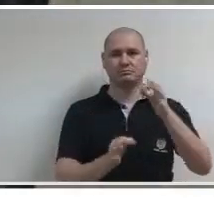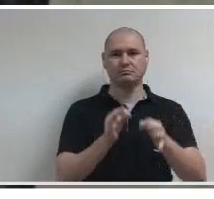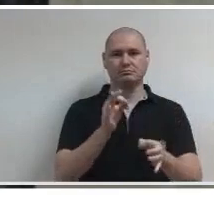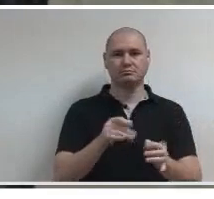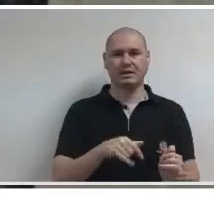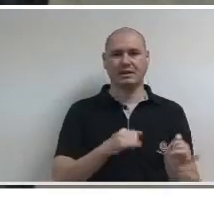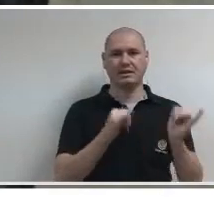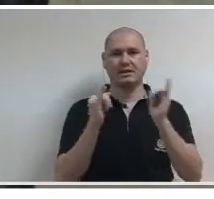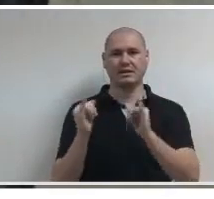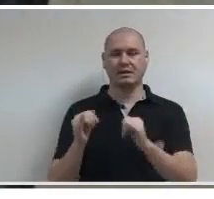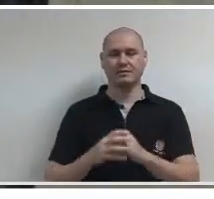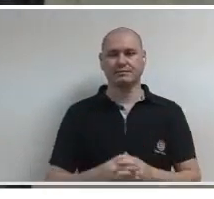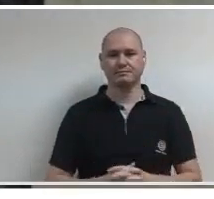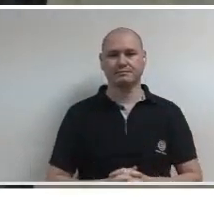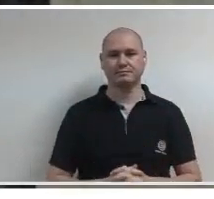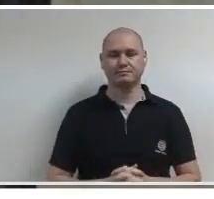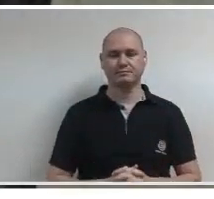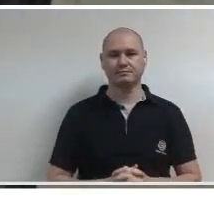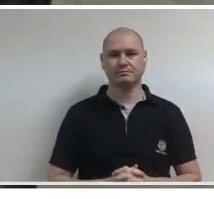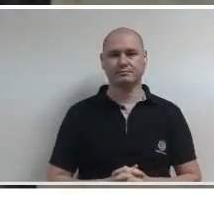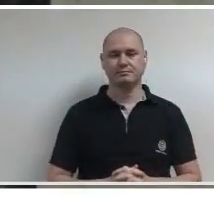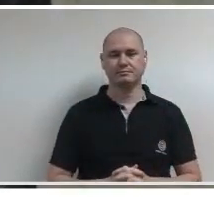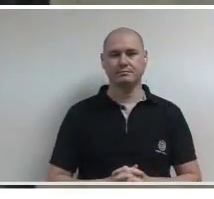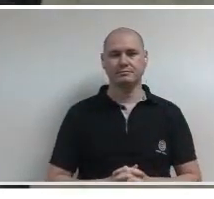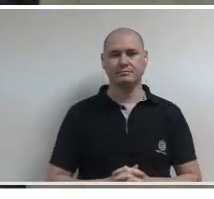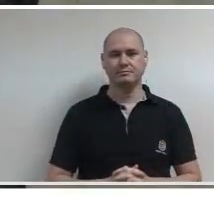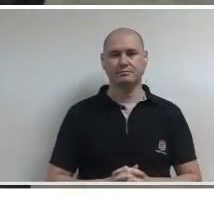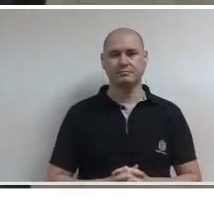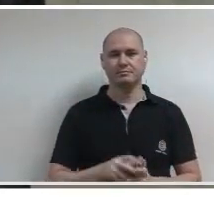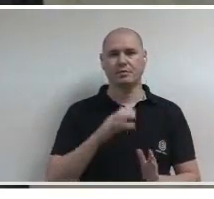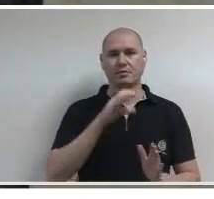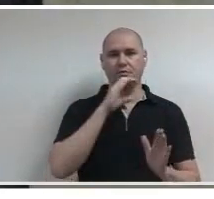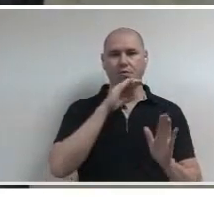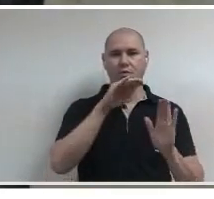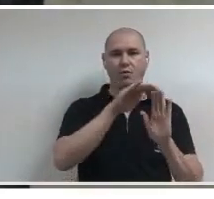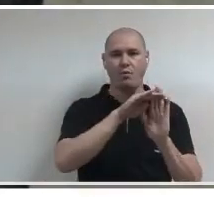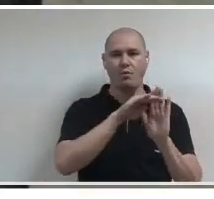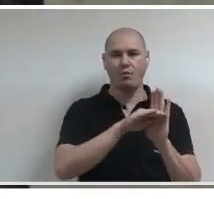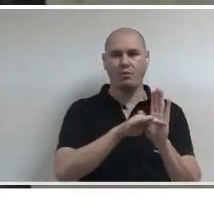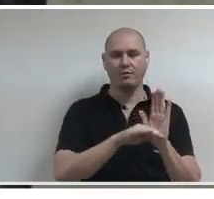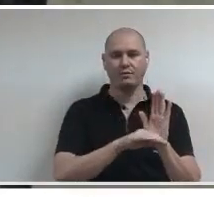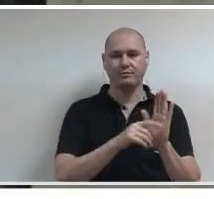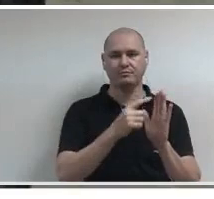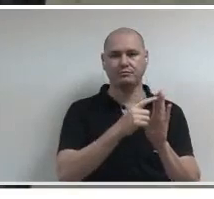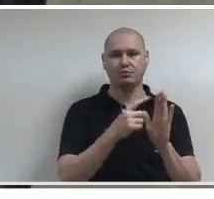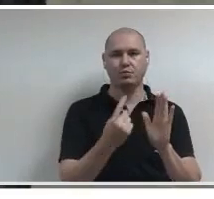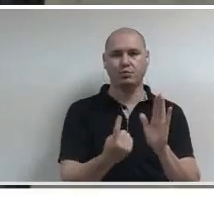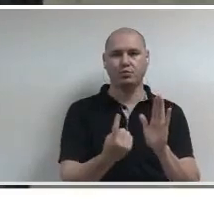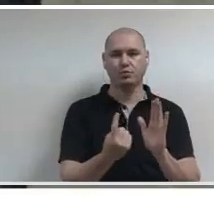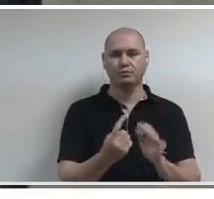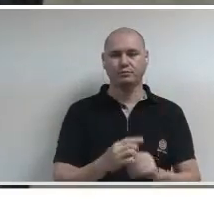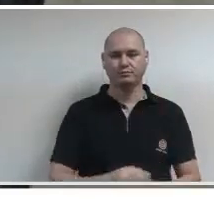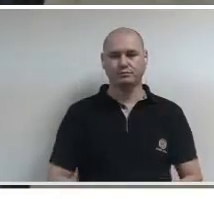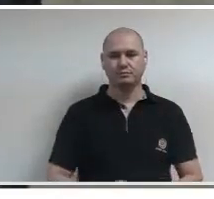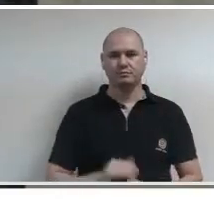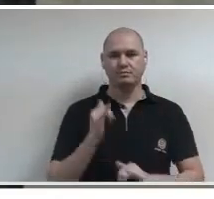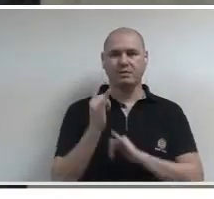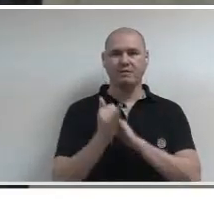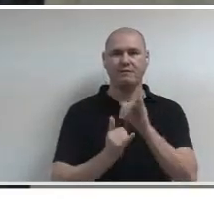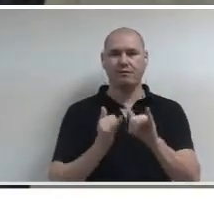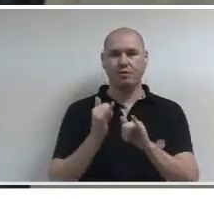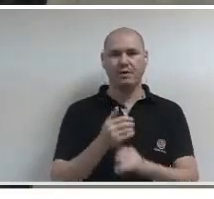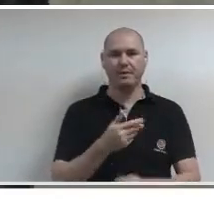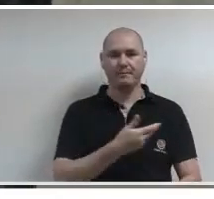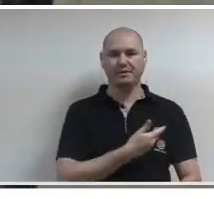2021, con el siguiente orden del día. En el punto 1 tenemos informe del